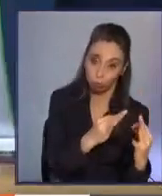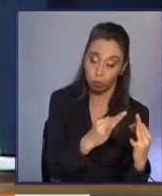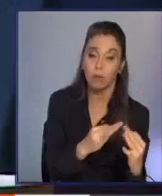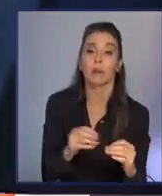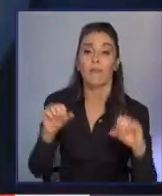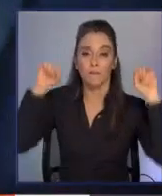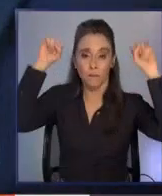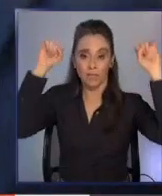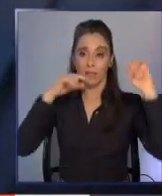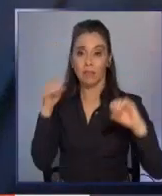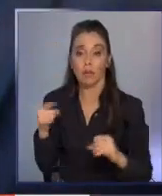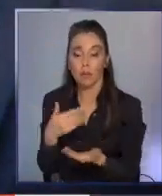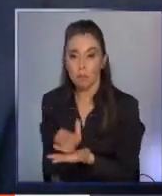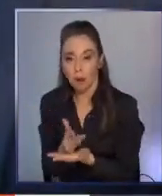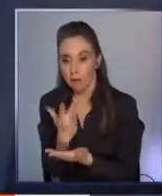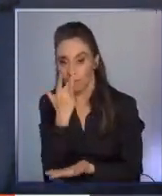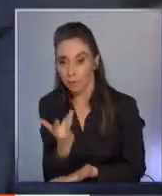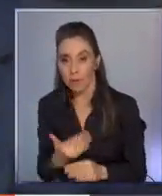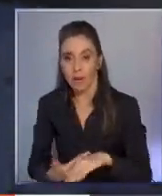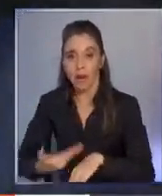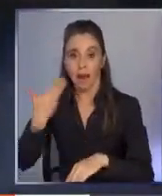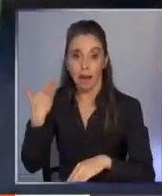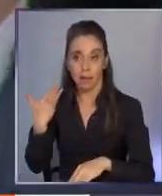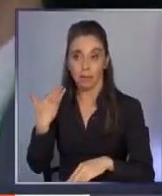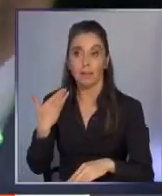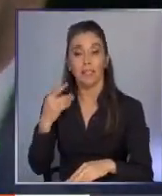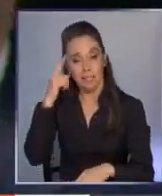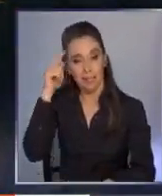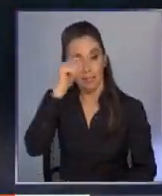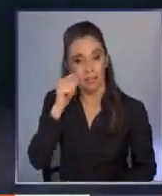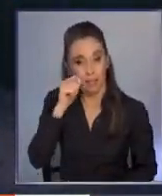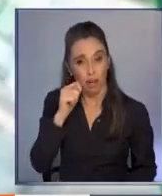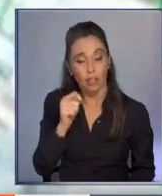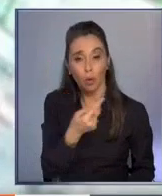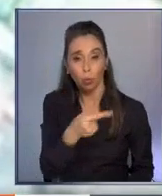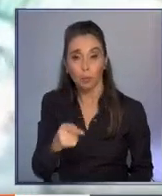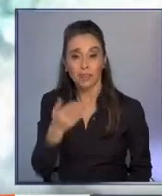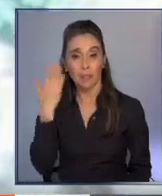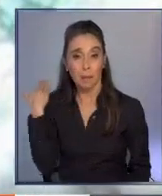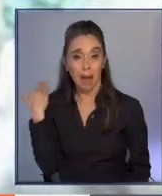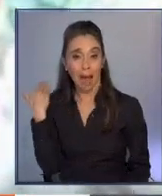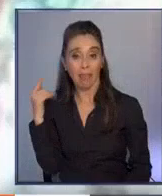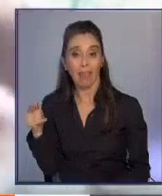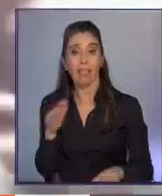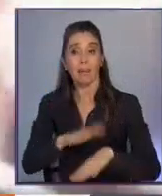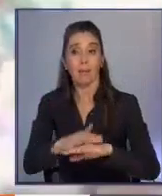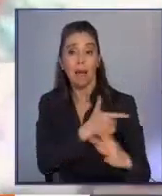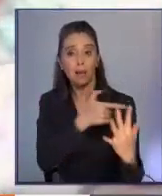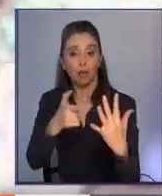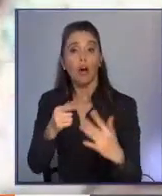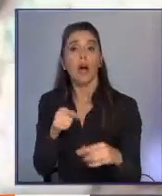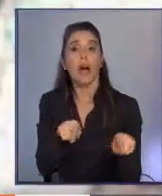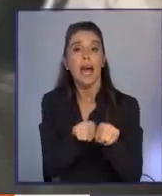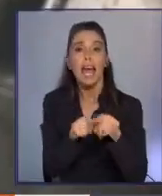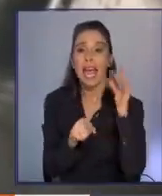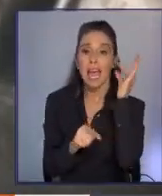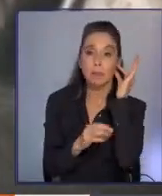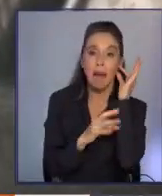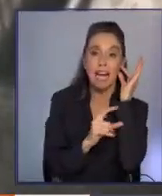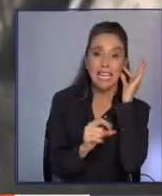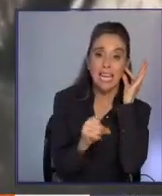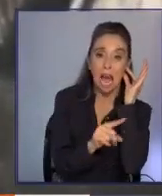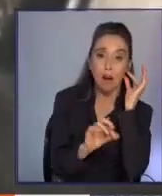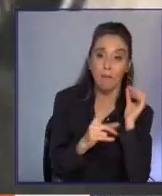fueron premeditados una de las teorías del caso apunta que una semana antes del tiroteo la hermana de carlos vargas habría sostenido una